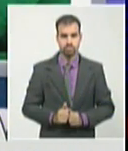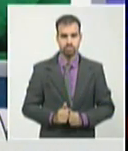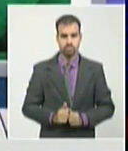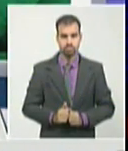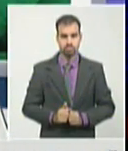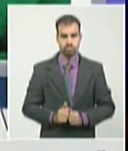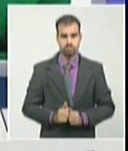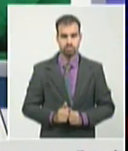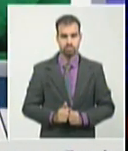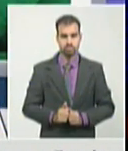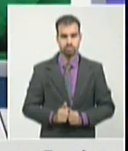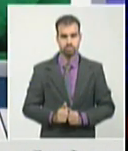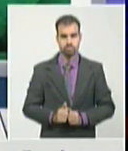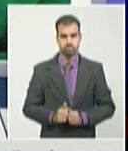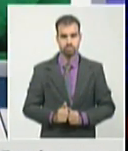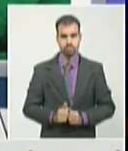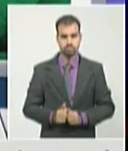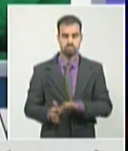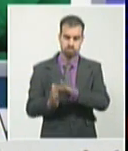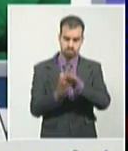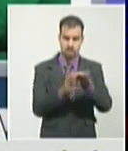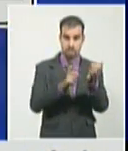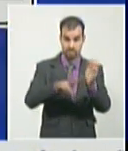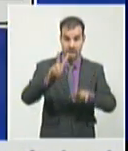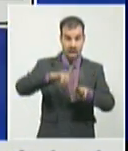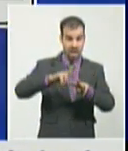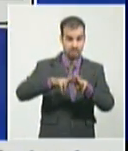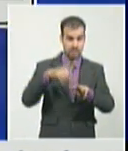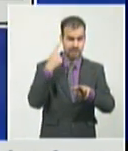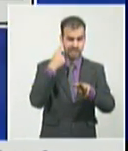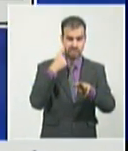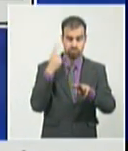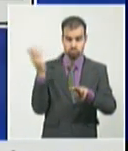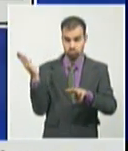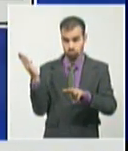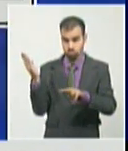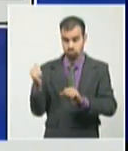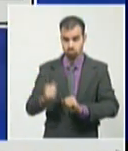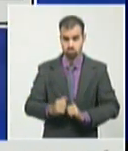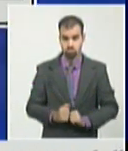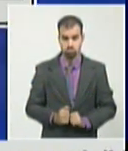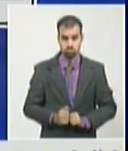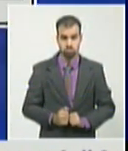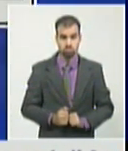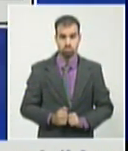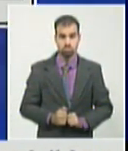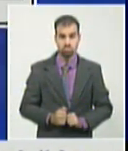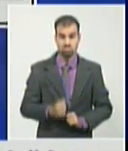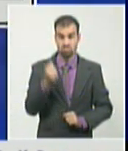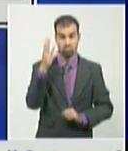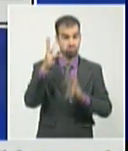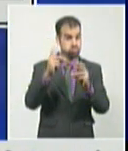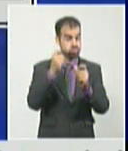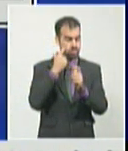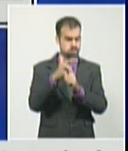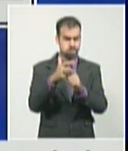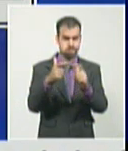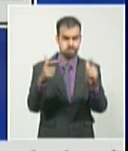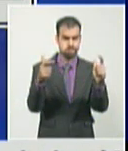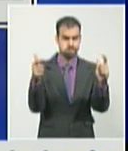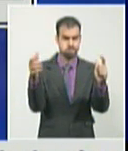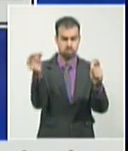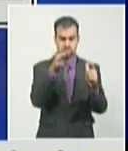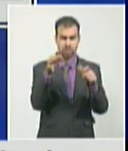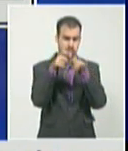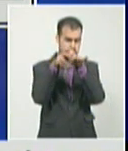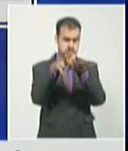que ustedes ven que aparece ahí reflejado un número importante de sus municipios pues como